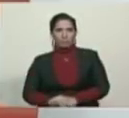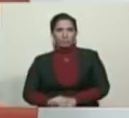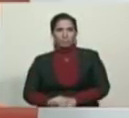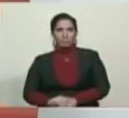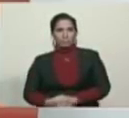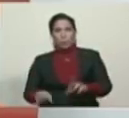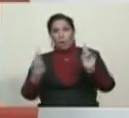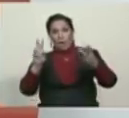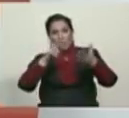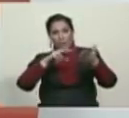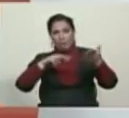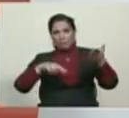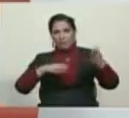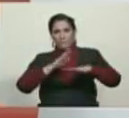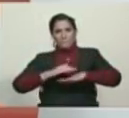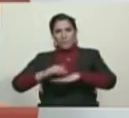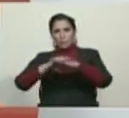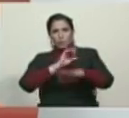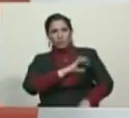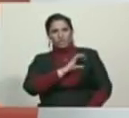Ojalá, o Argentina,